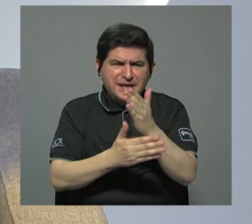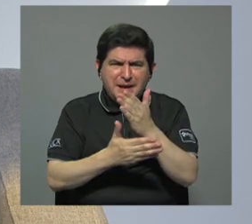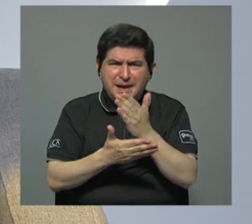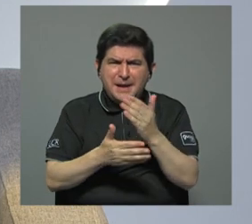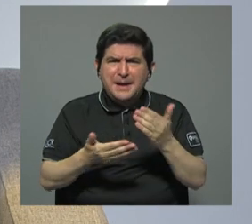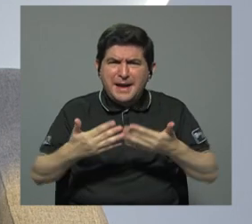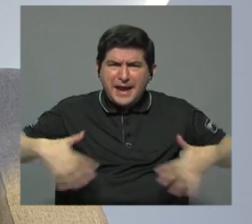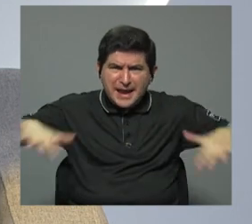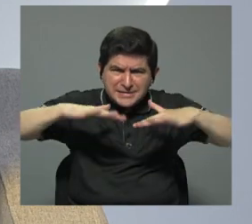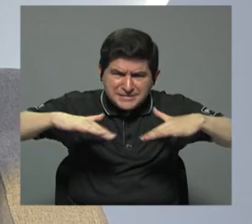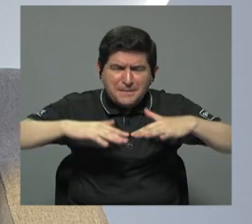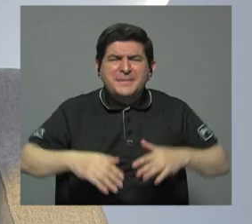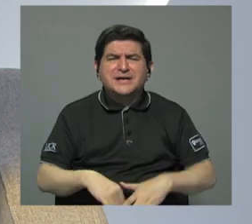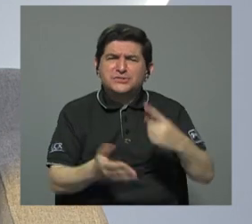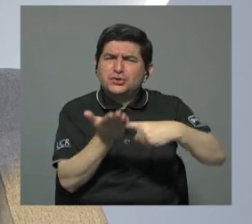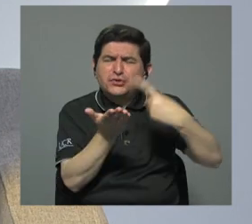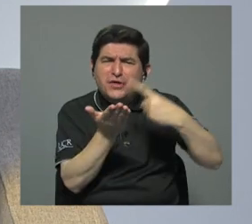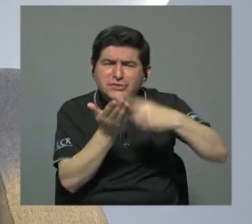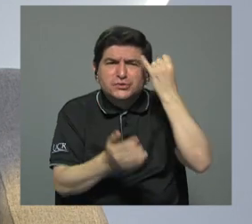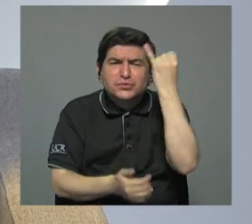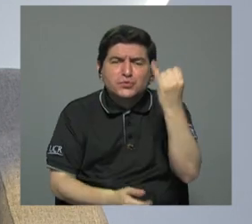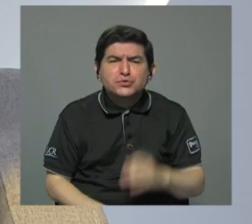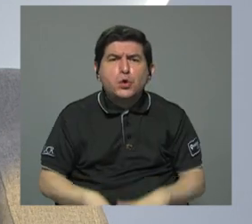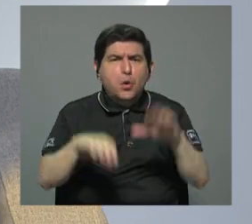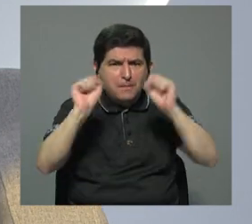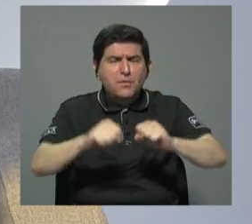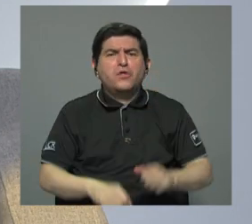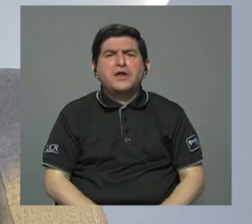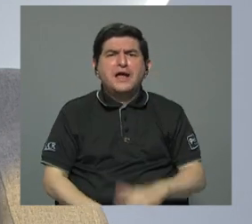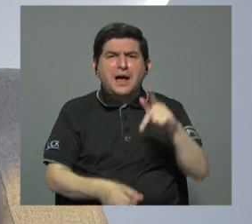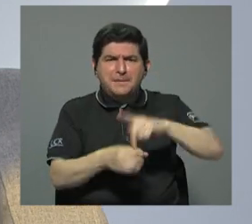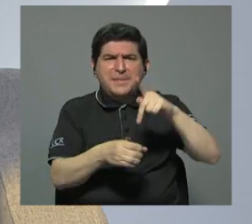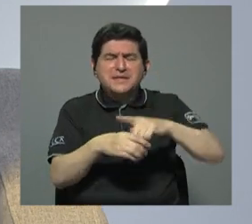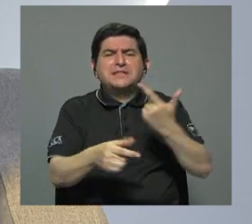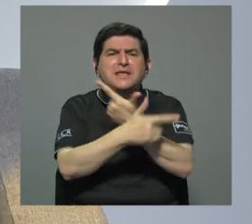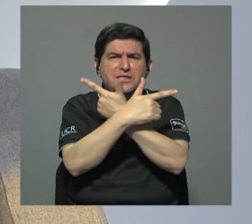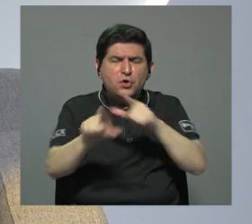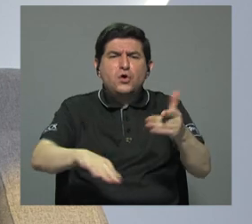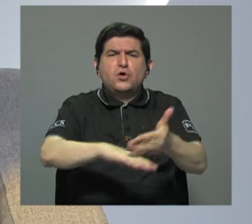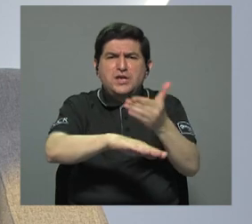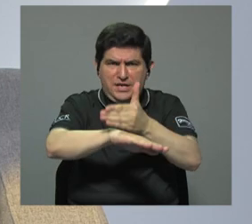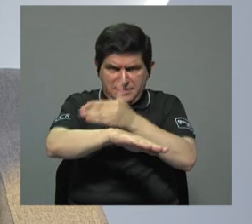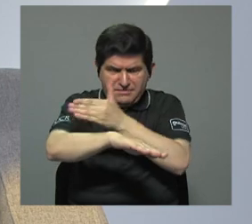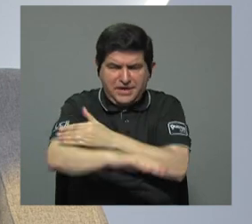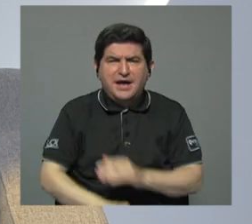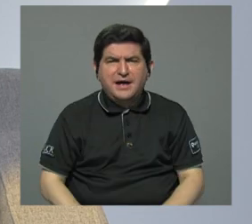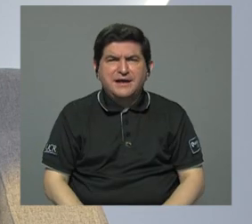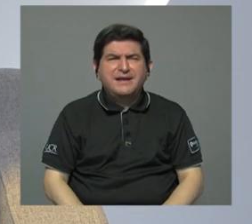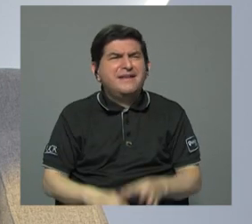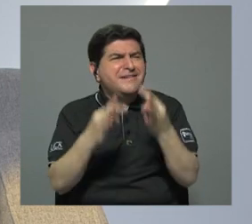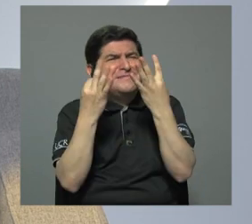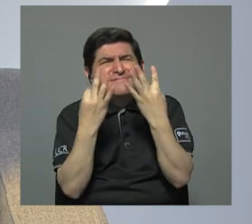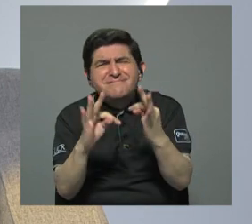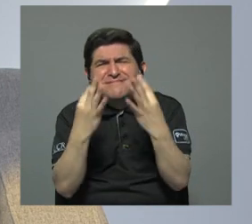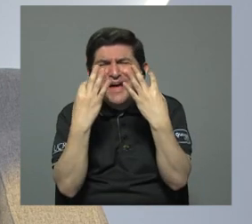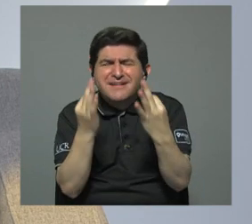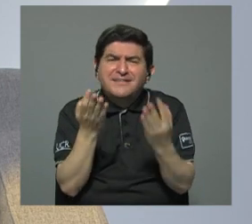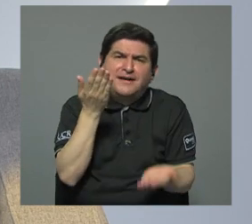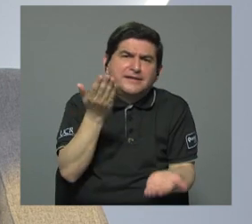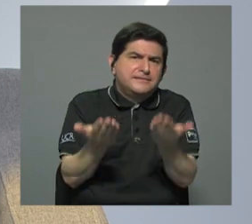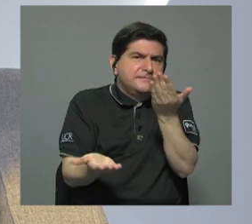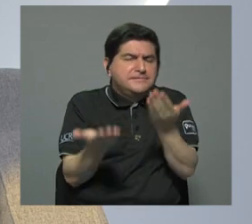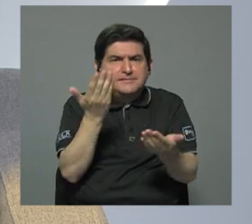de discusión también tuviera una presencia del Partido Liberal Progresista. Nos movimos para ver si